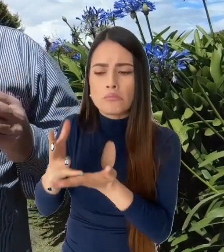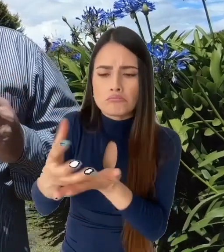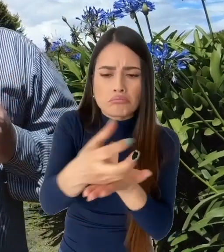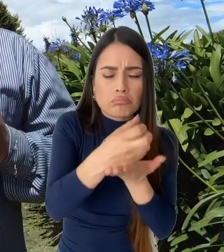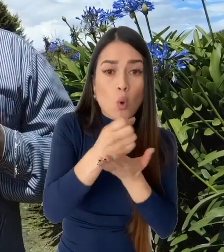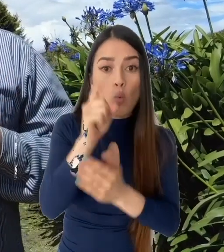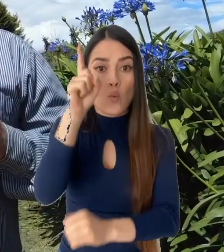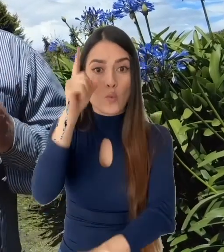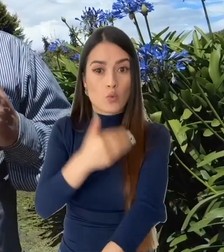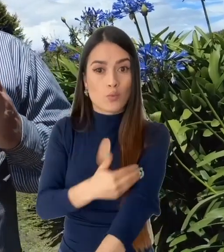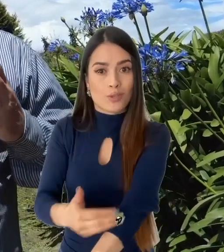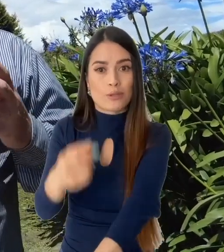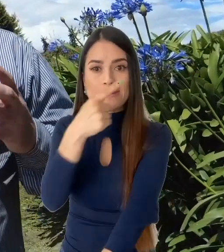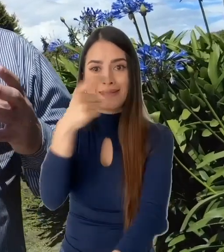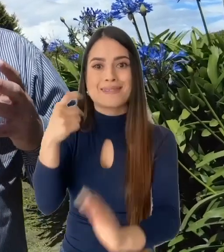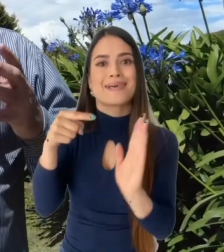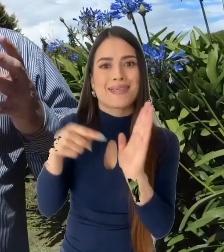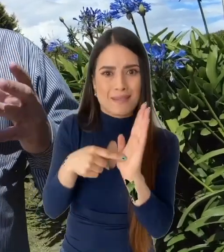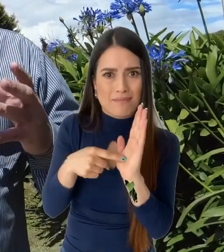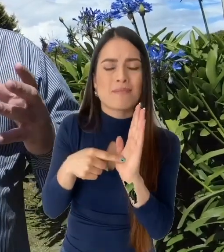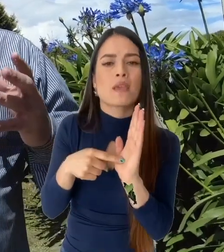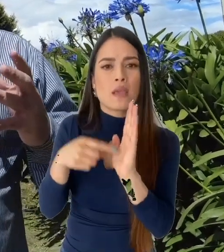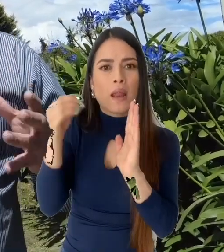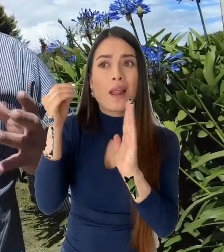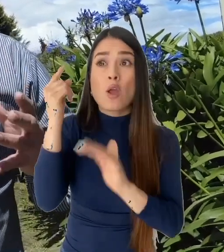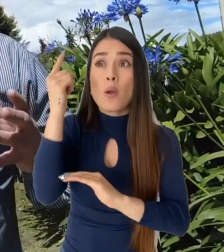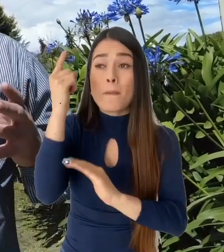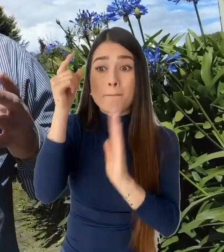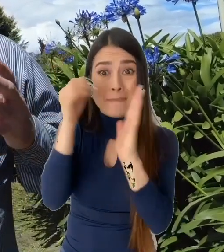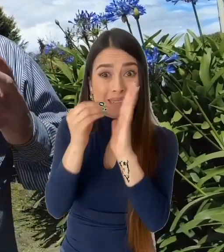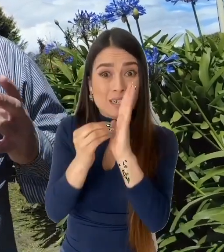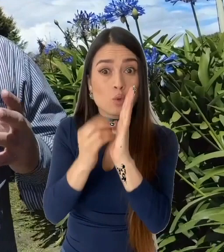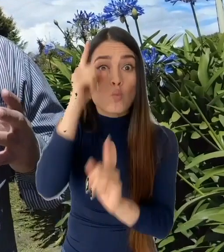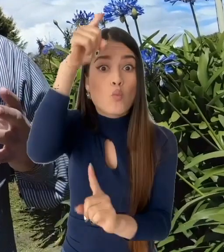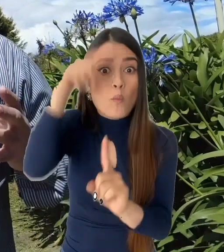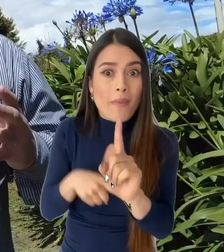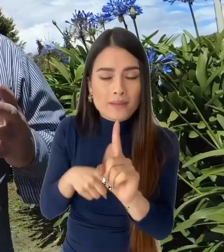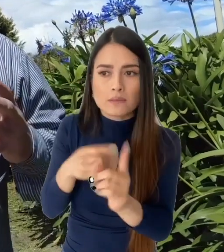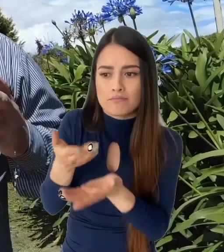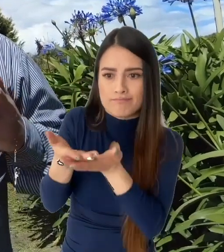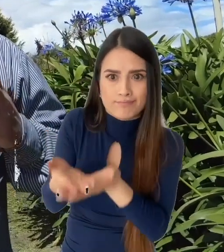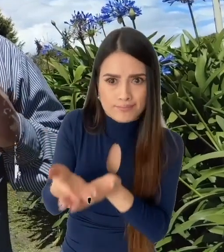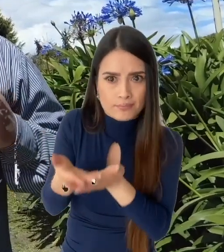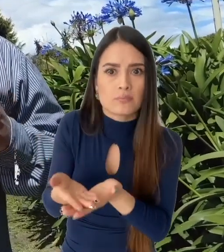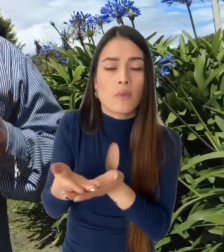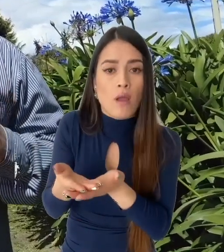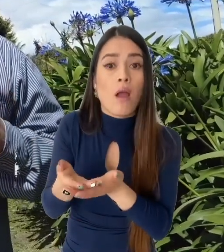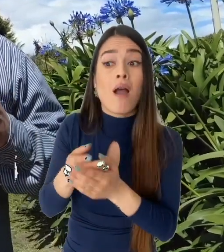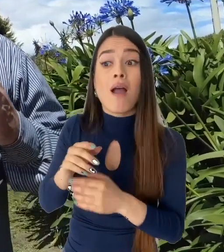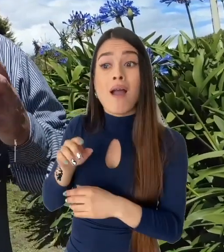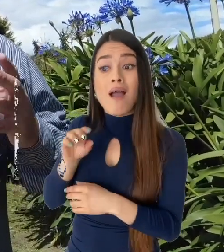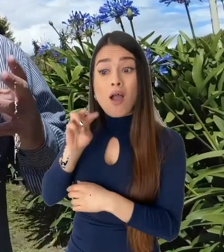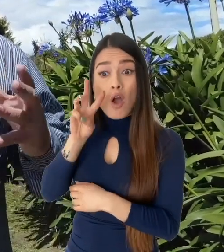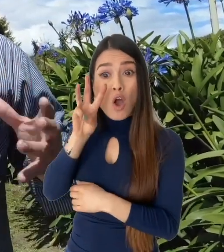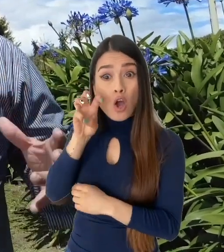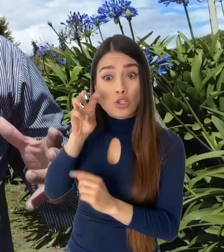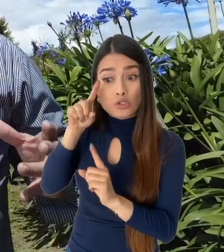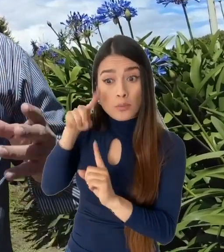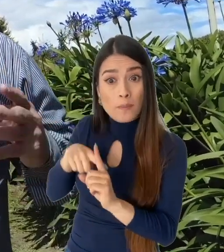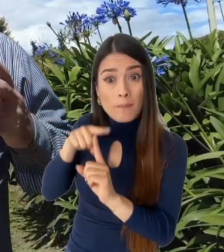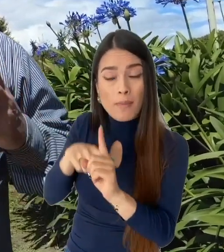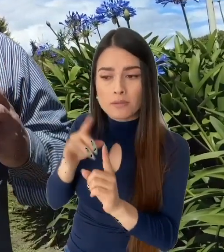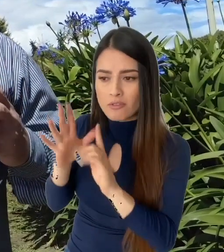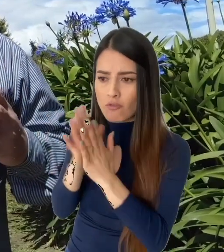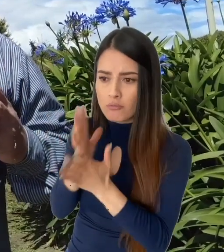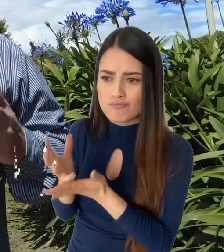aproximadamente un millón cien mil pesajes mensuales para ocho meses de recolección de información